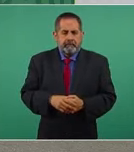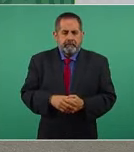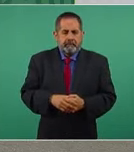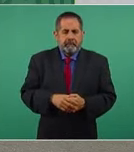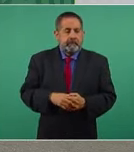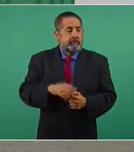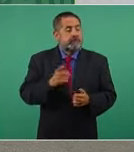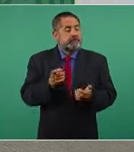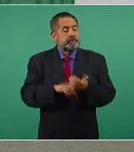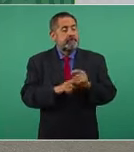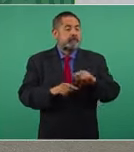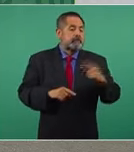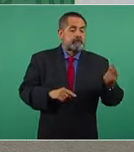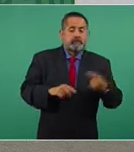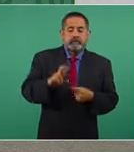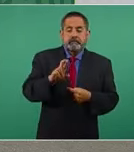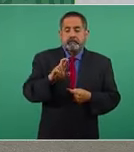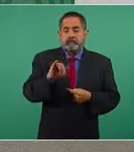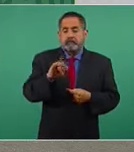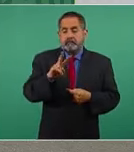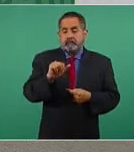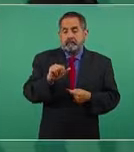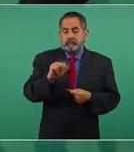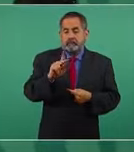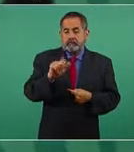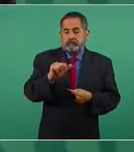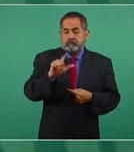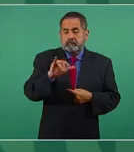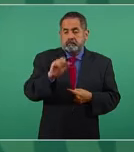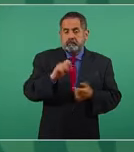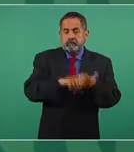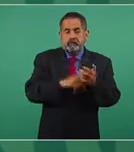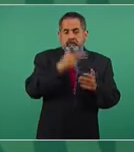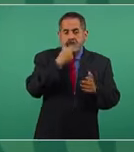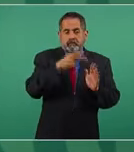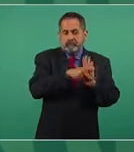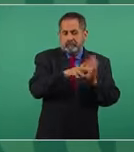Y Riva Palacio, este periodista